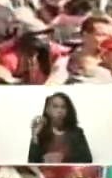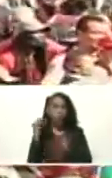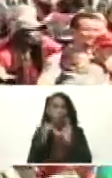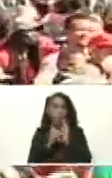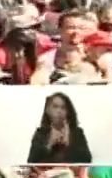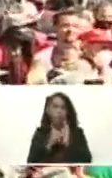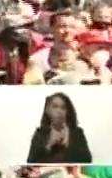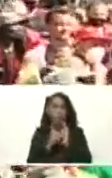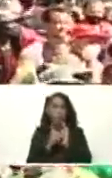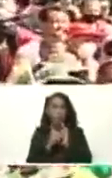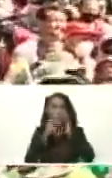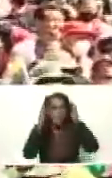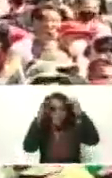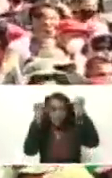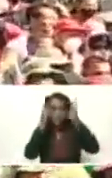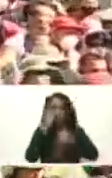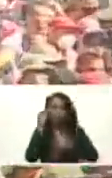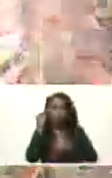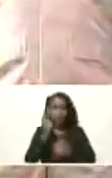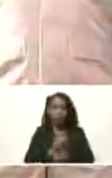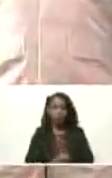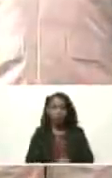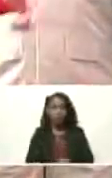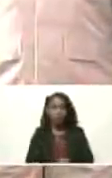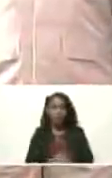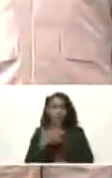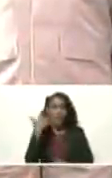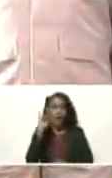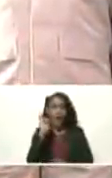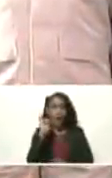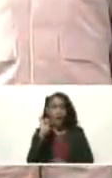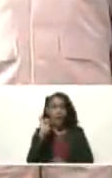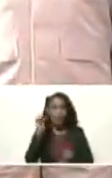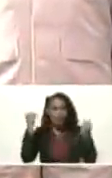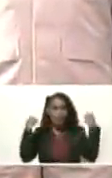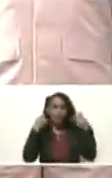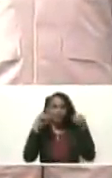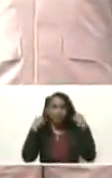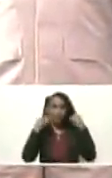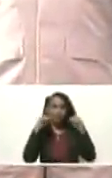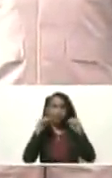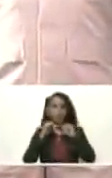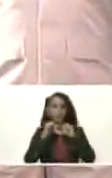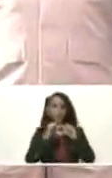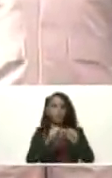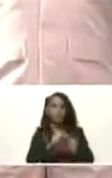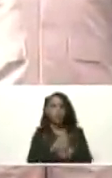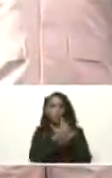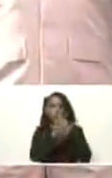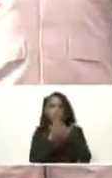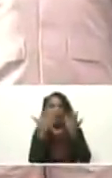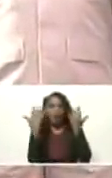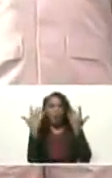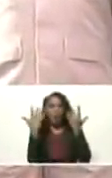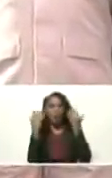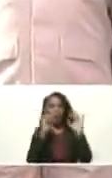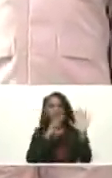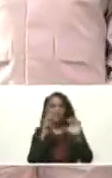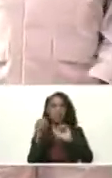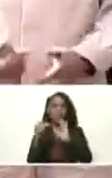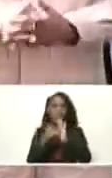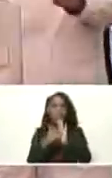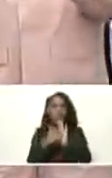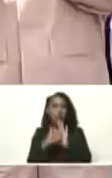4.500.000 milicianos y milicianas. Y tenemos en ejercicio permanente, con fusil en mano,